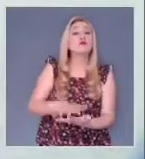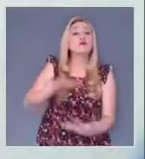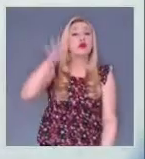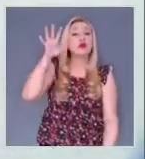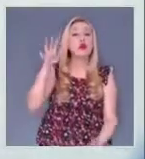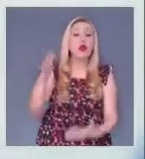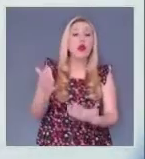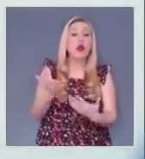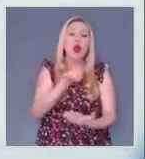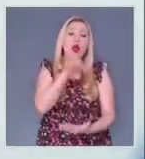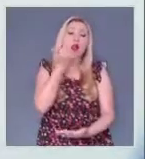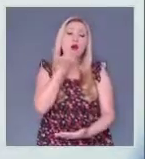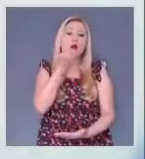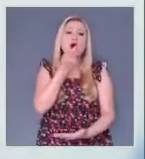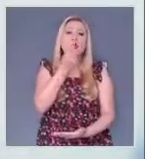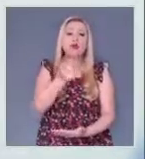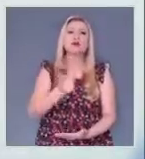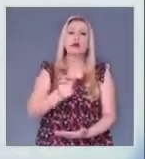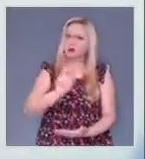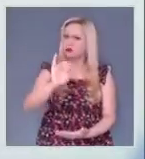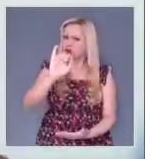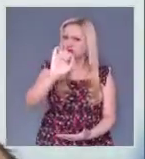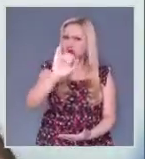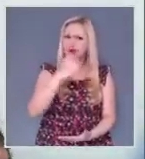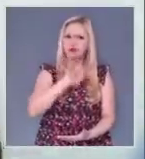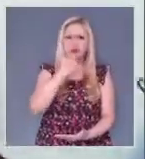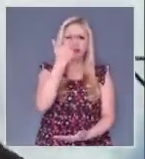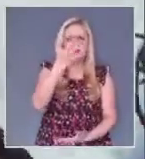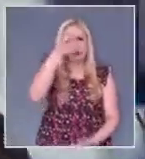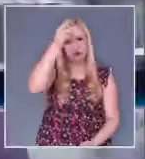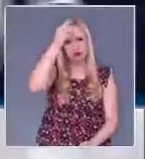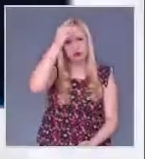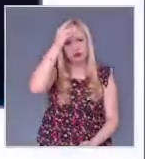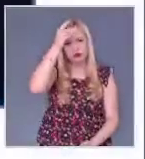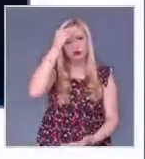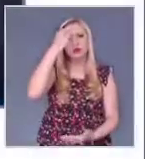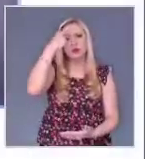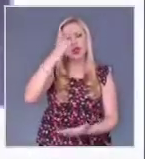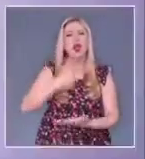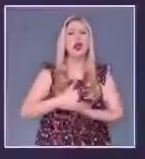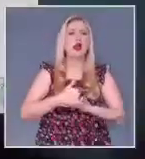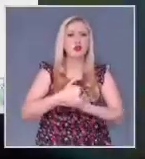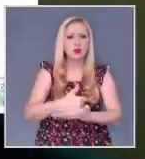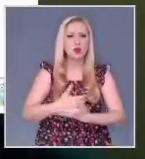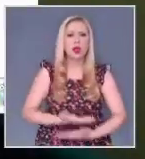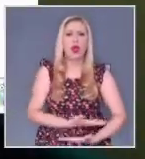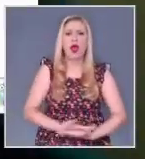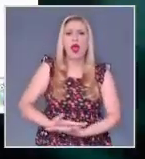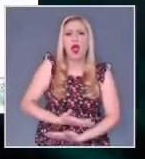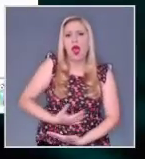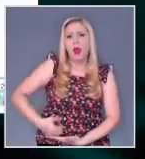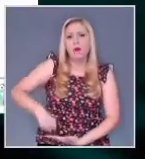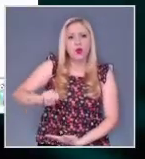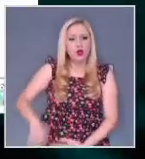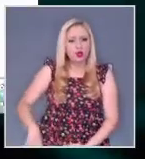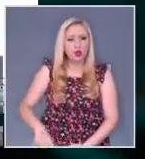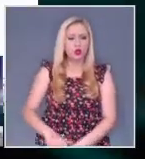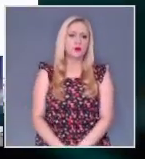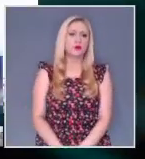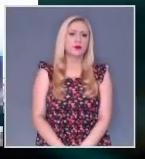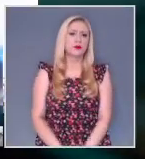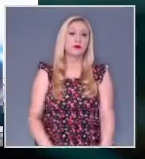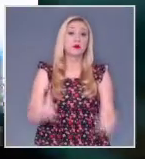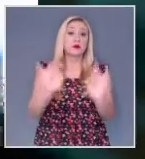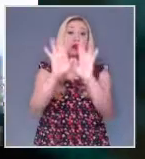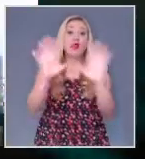tener disposición para capacitarse y generar servicios respecto al aborto frente a una situación de emergencia